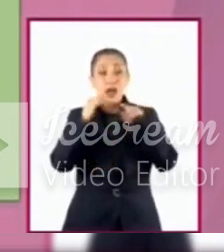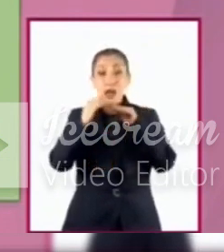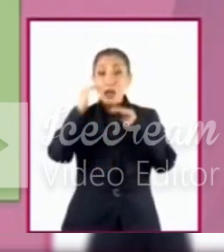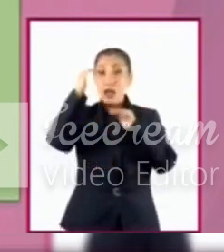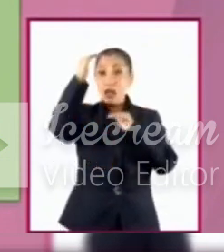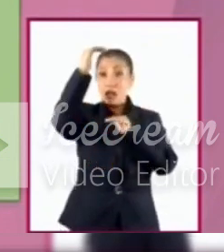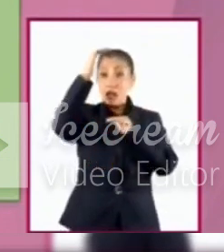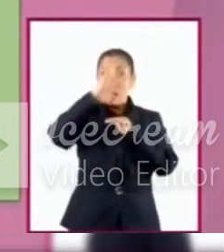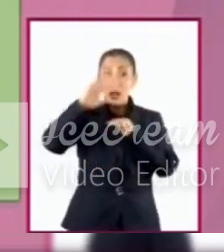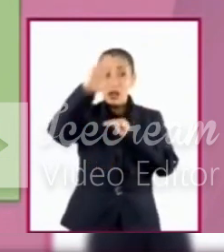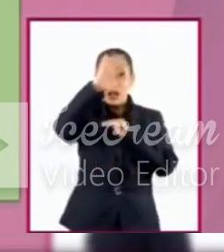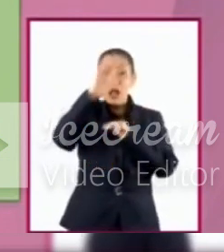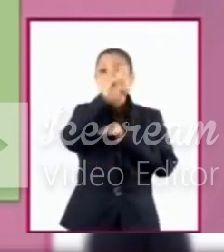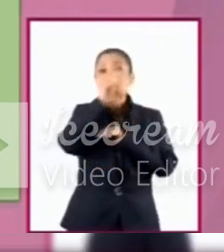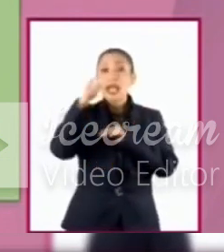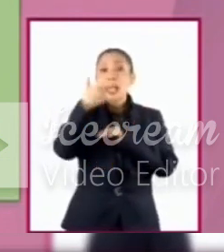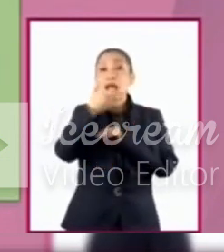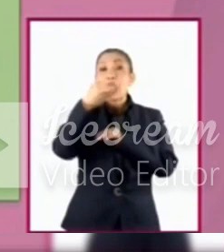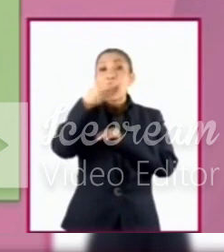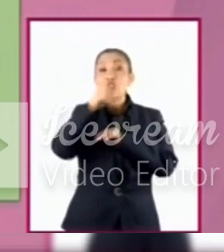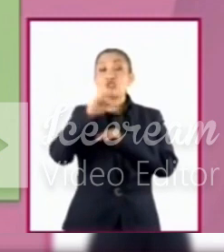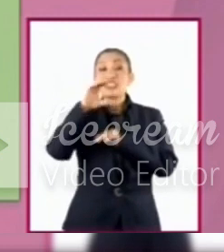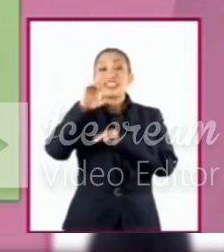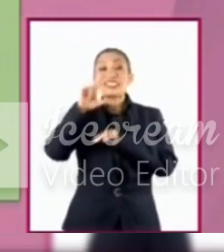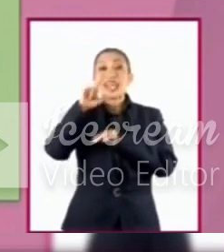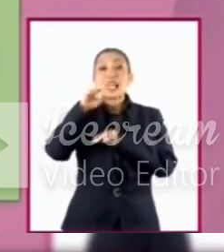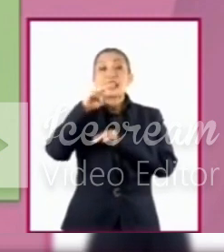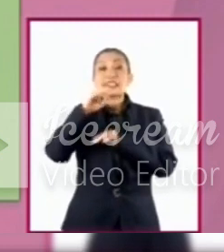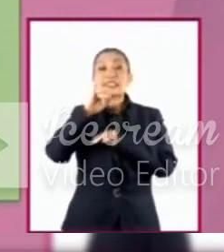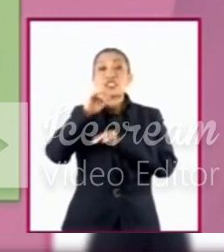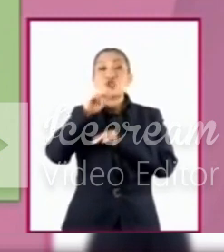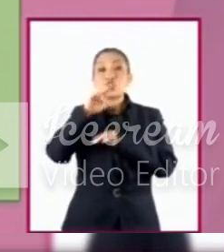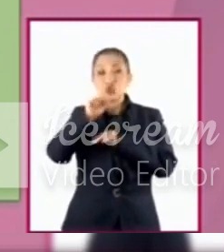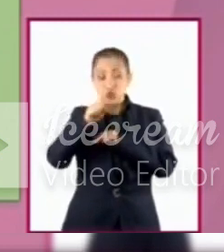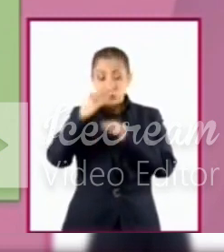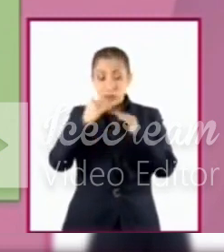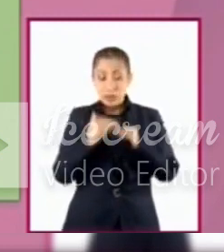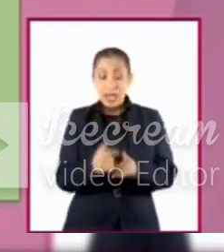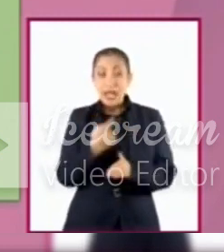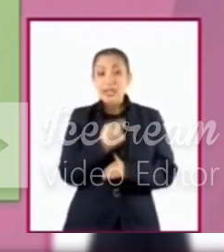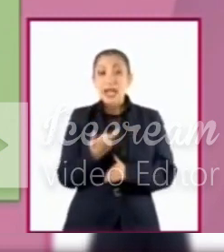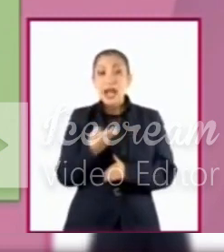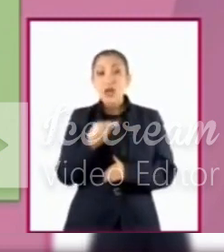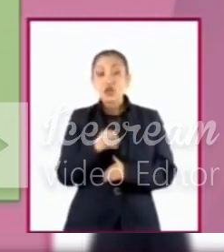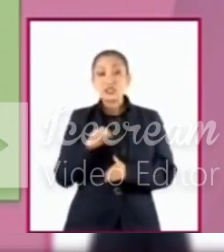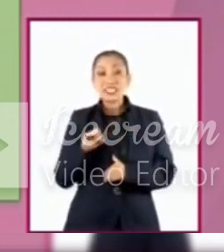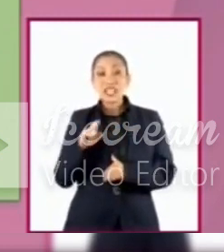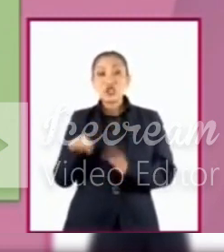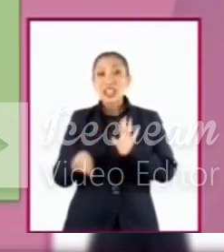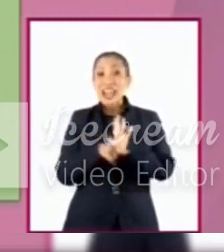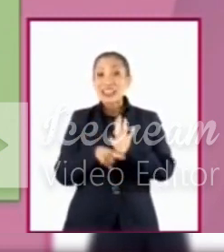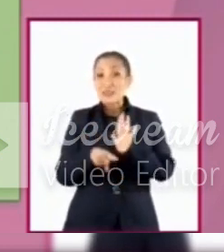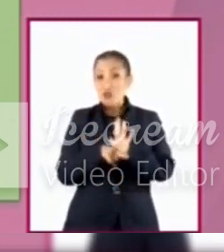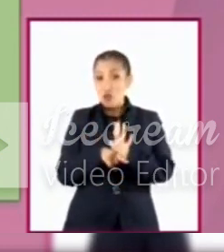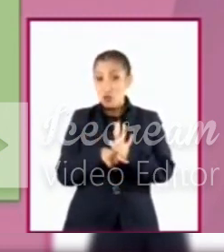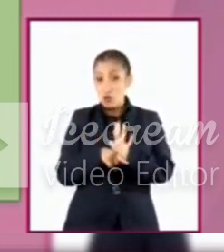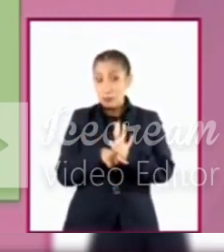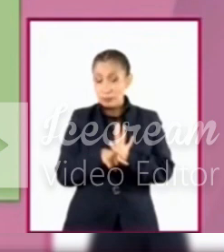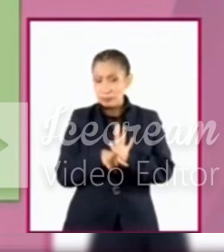parte superior llega hasta 100 grados Celsius y la parte inferior hasta 100 grados Celsius